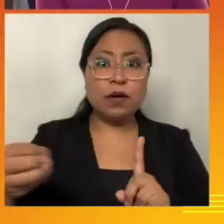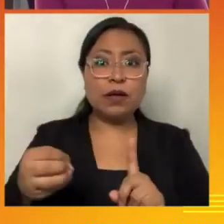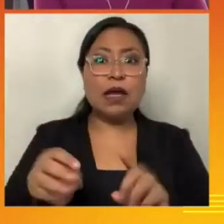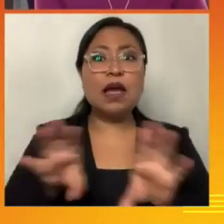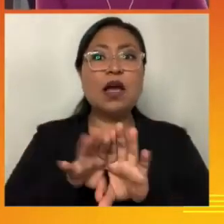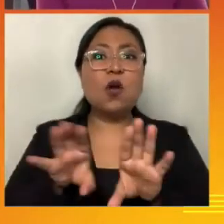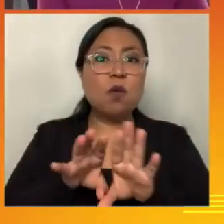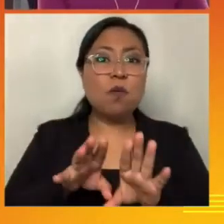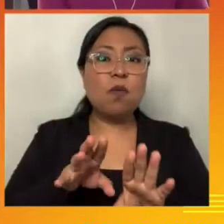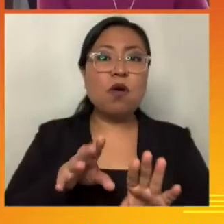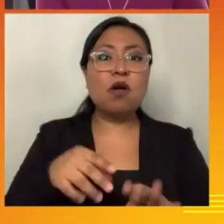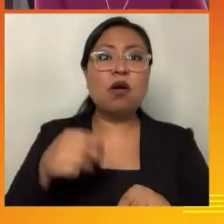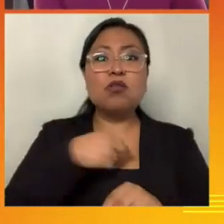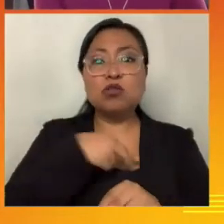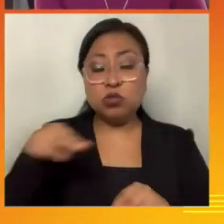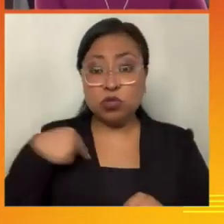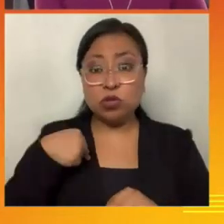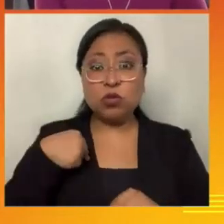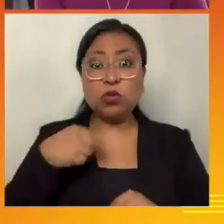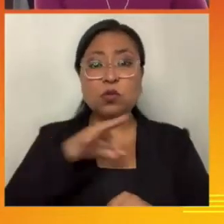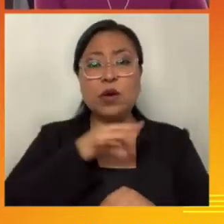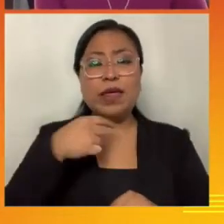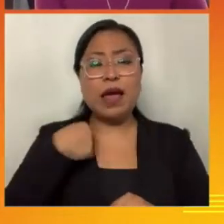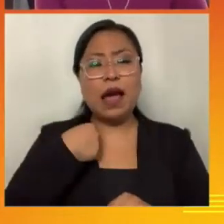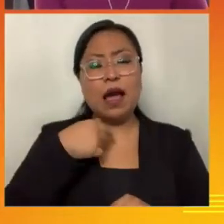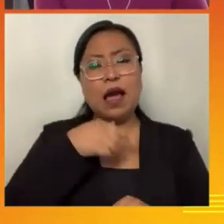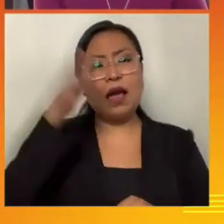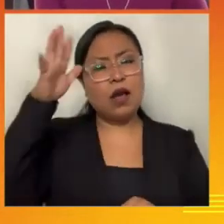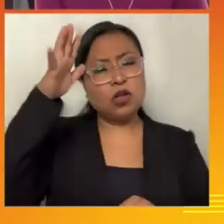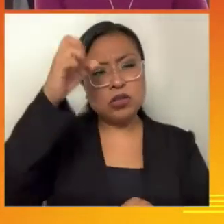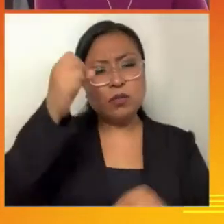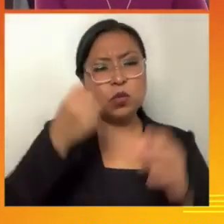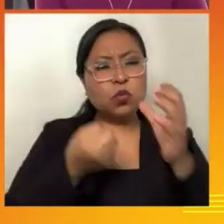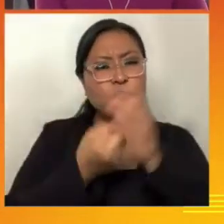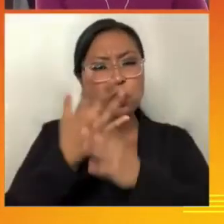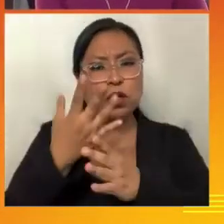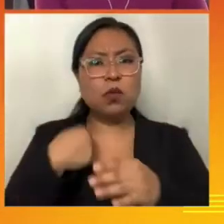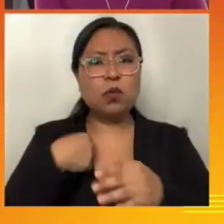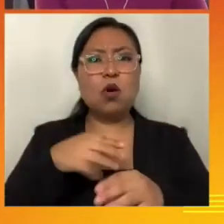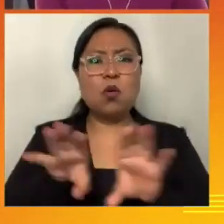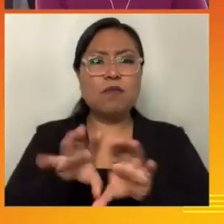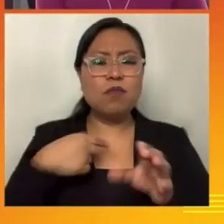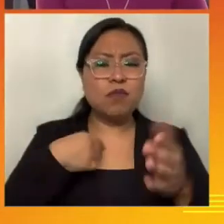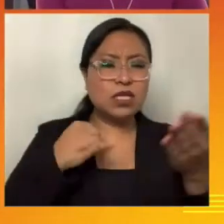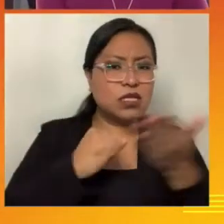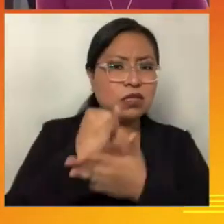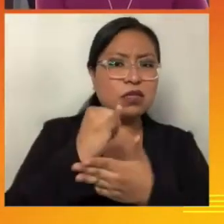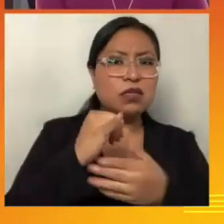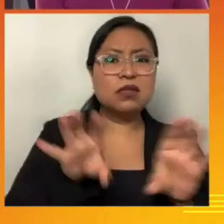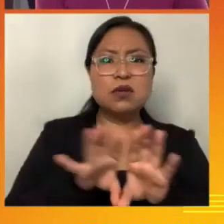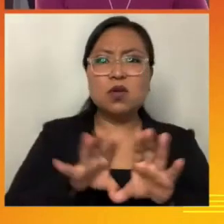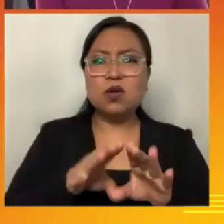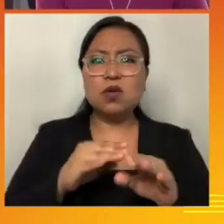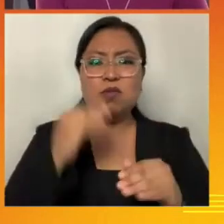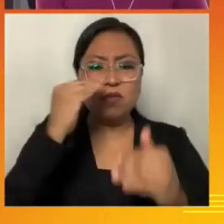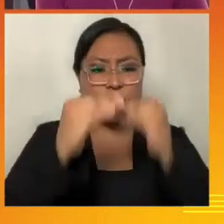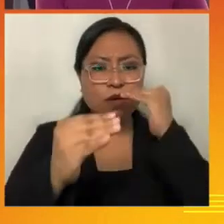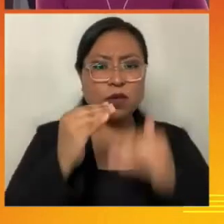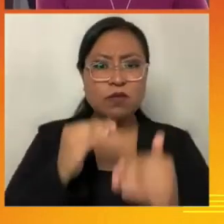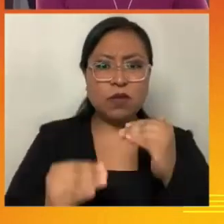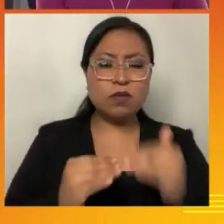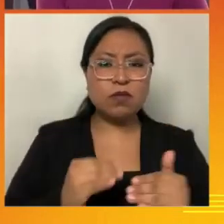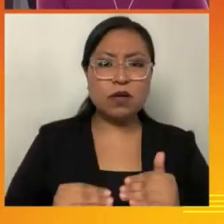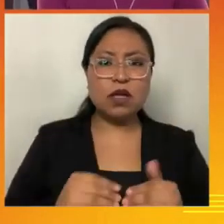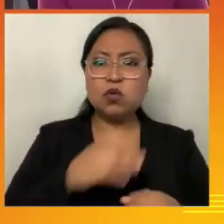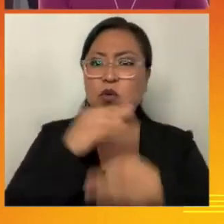poder en un segundo paso analizarla y tomar decisiones con base en esta información